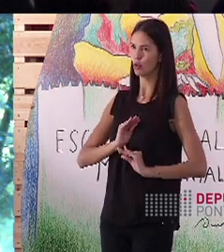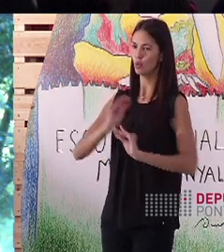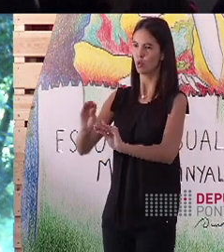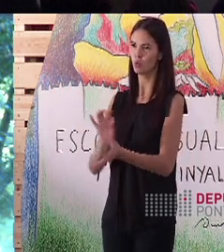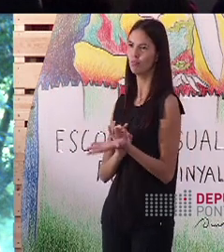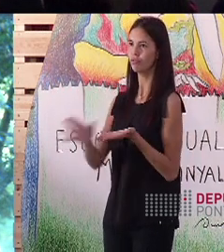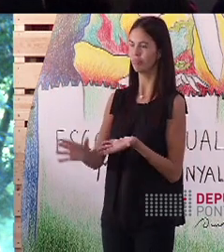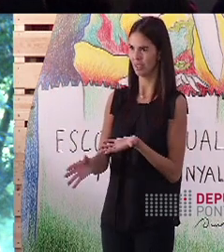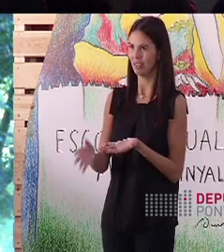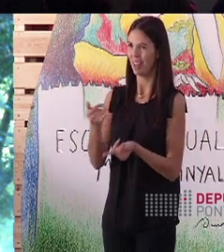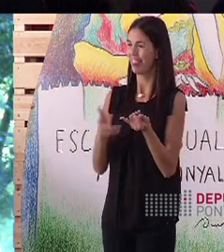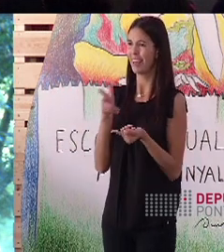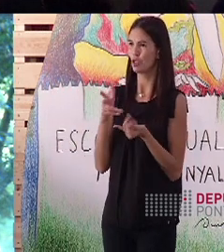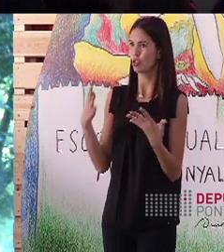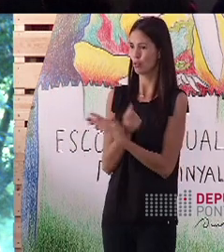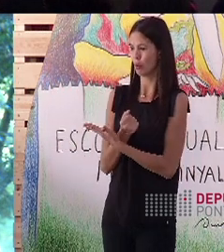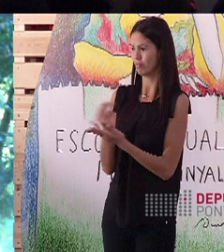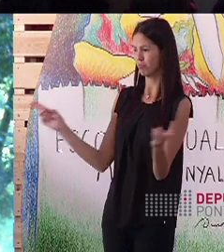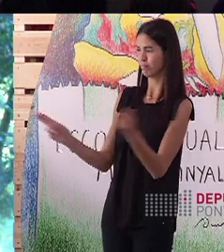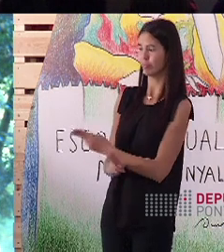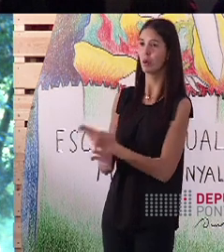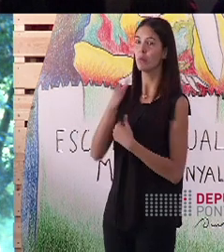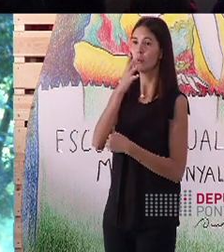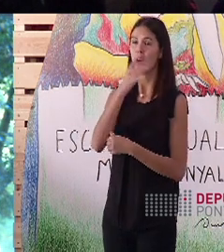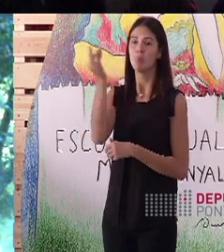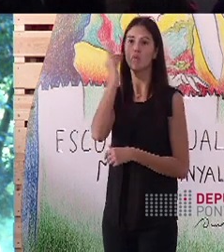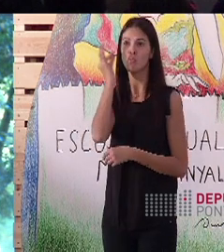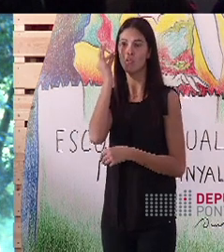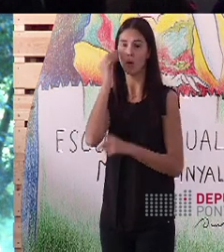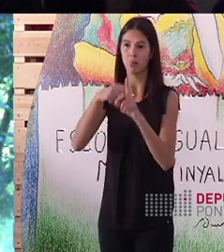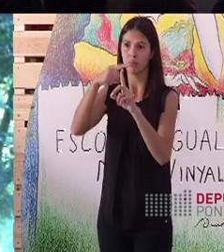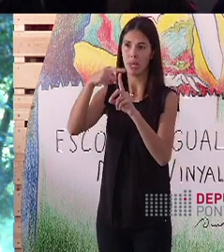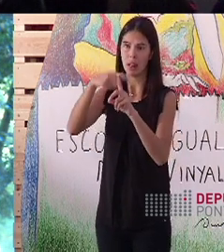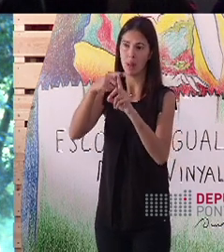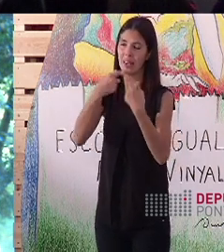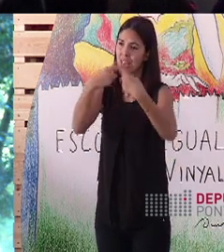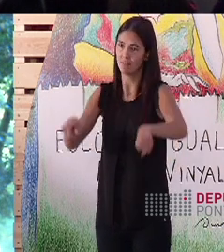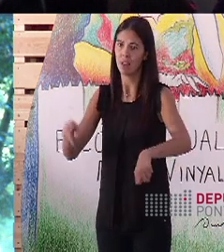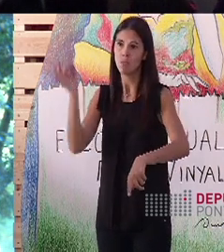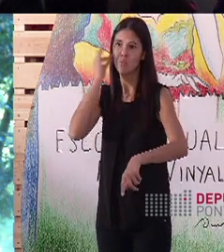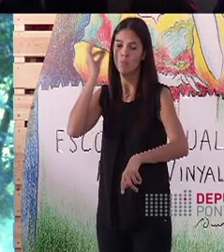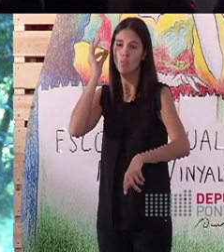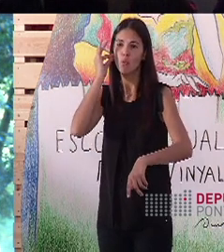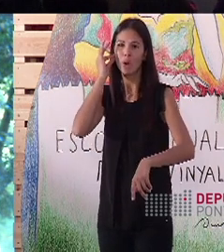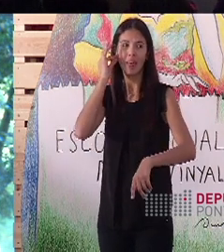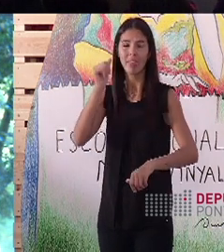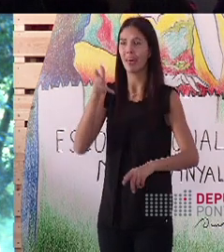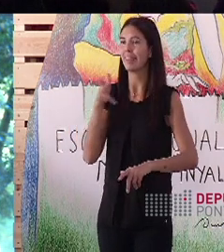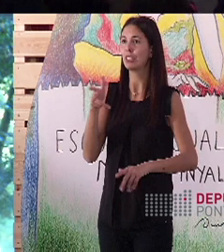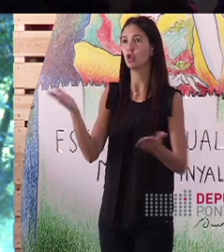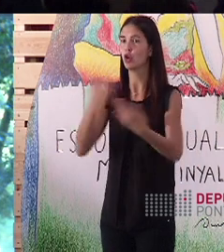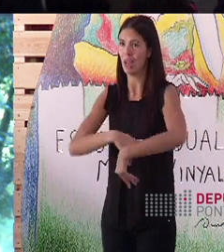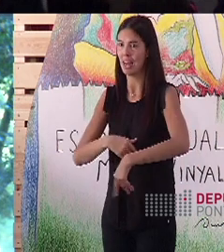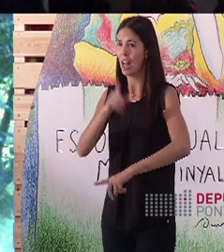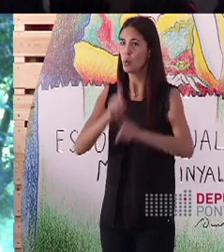de todo tipo de dereitos, porque a meirande grande parte das mulleres, en distintos grados que están no sistema prostitucional, son mulleres que non teñen dereitos,